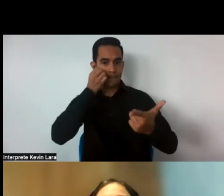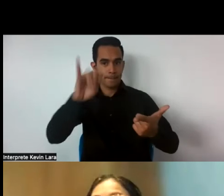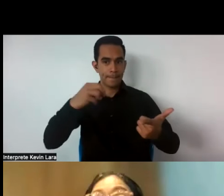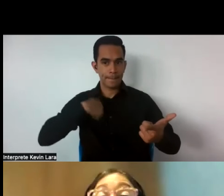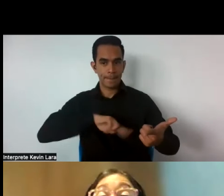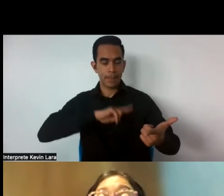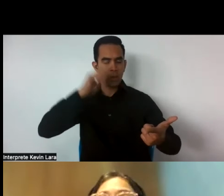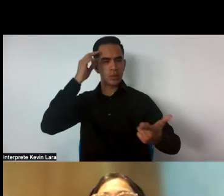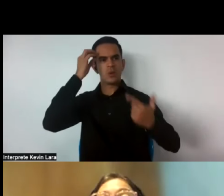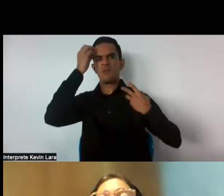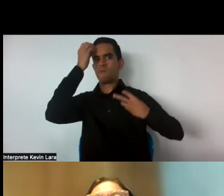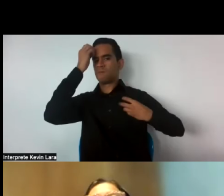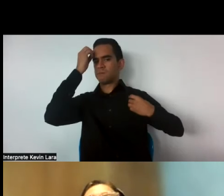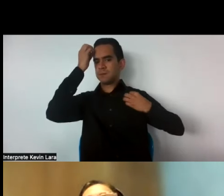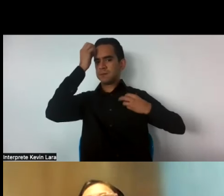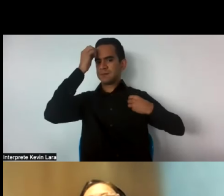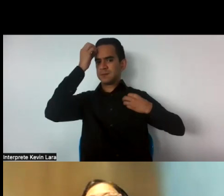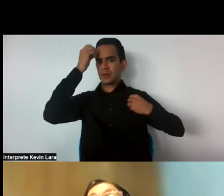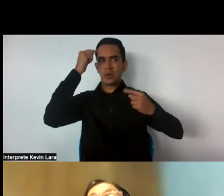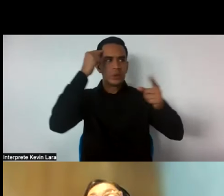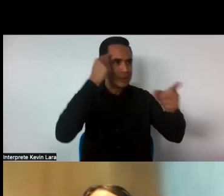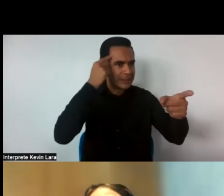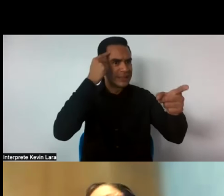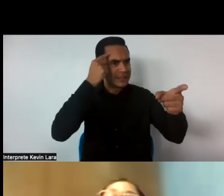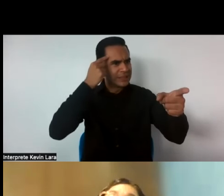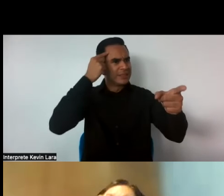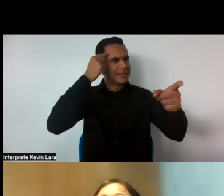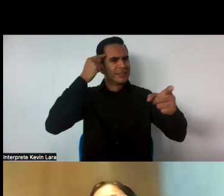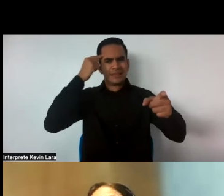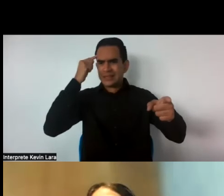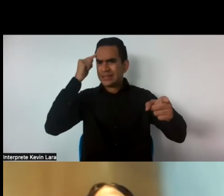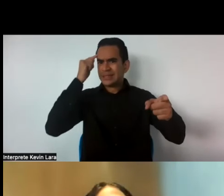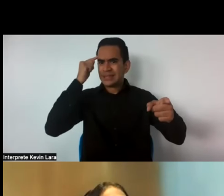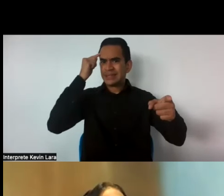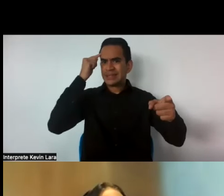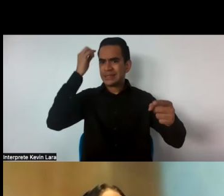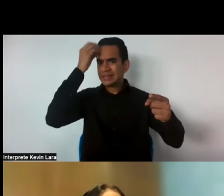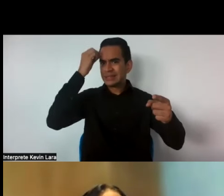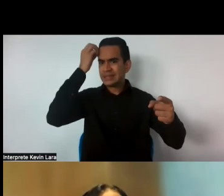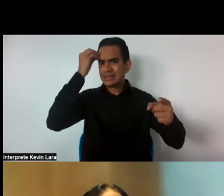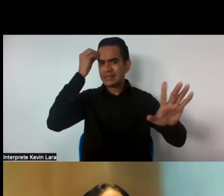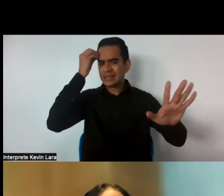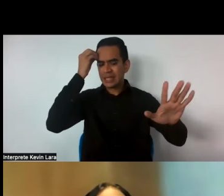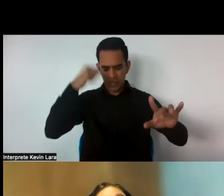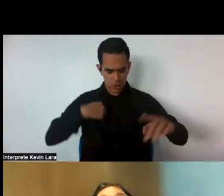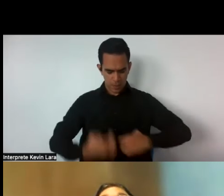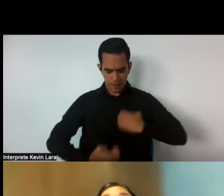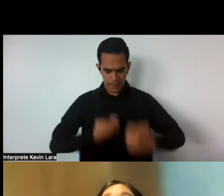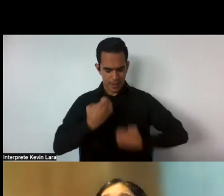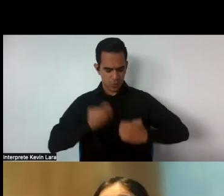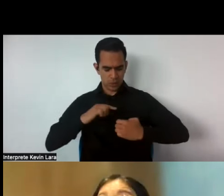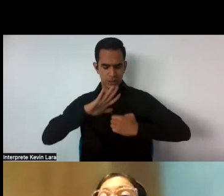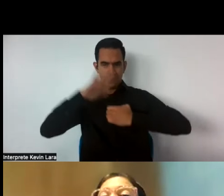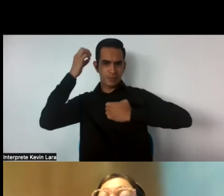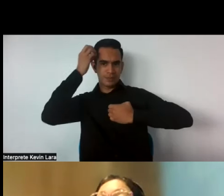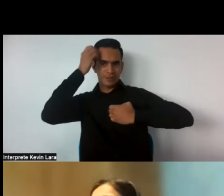esconder, minimizar o reprimir las emociones que sé que me harían tomar decisiones diferentes. Nos